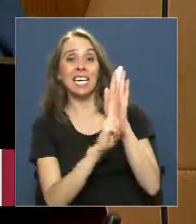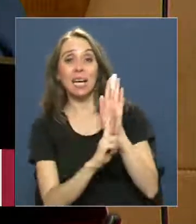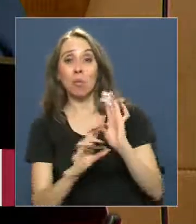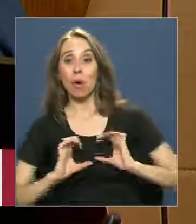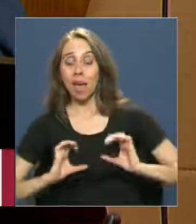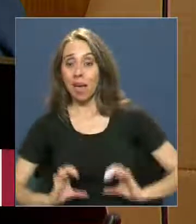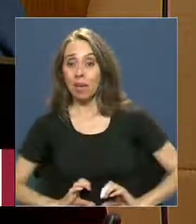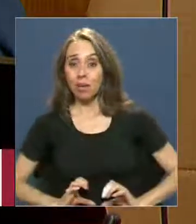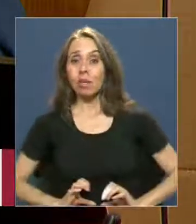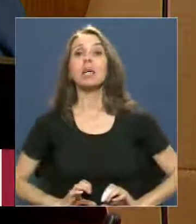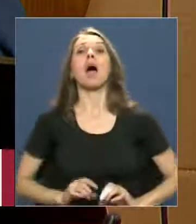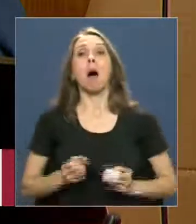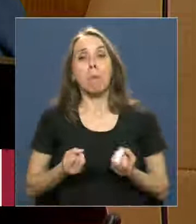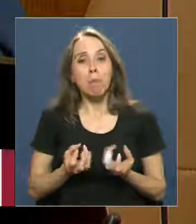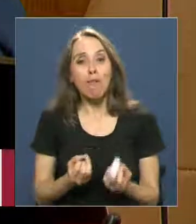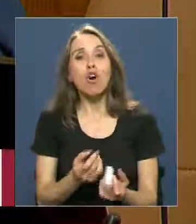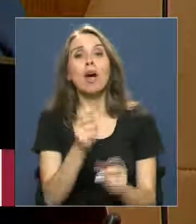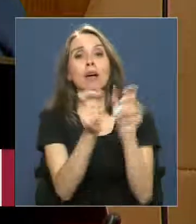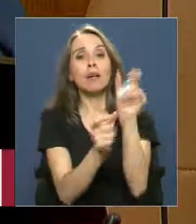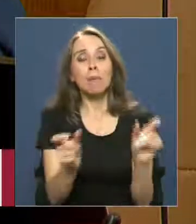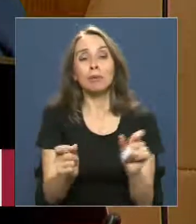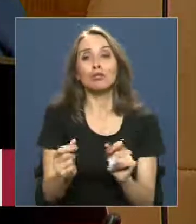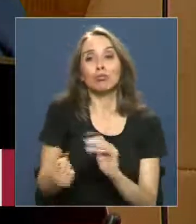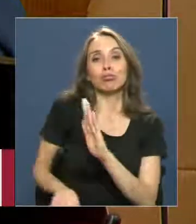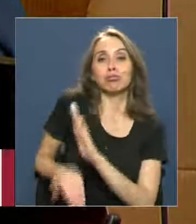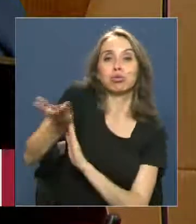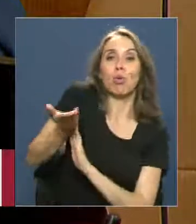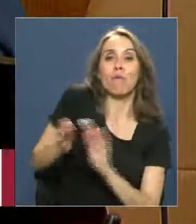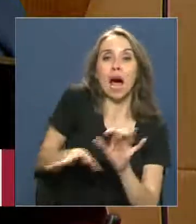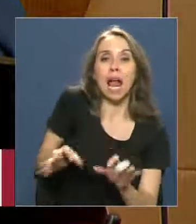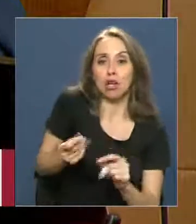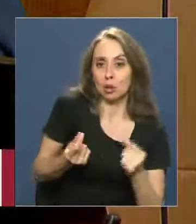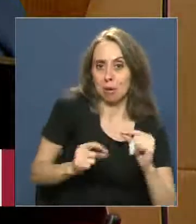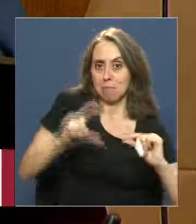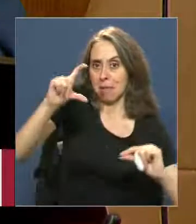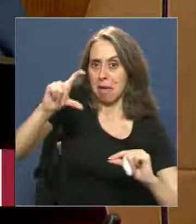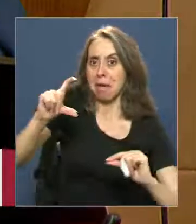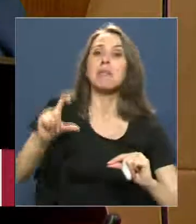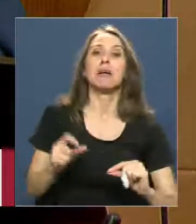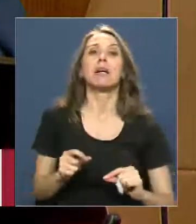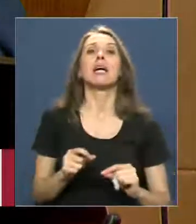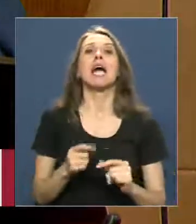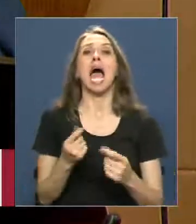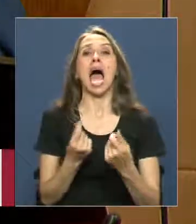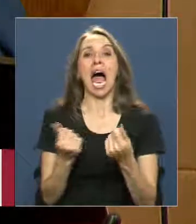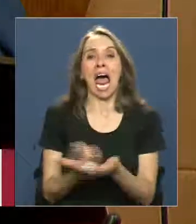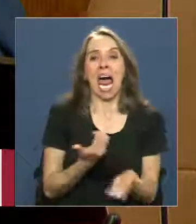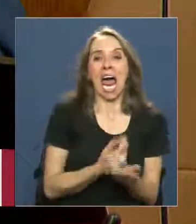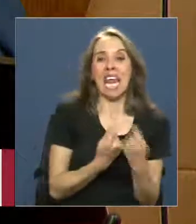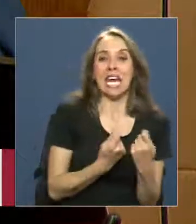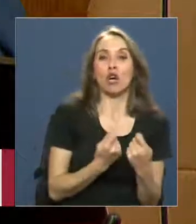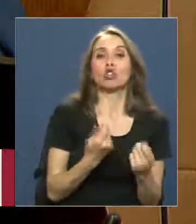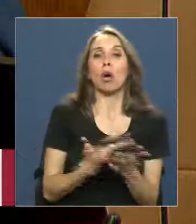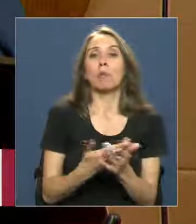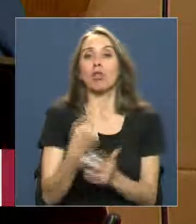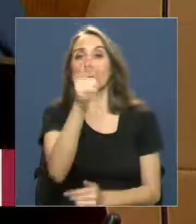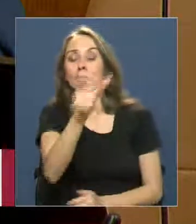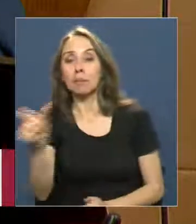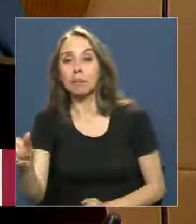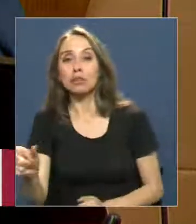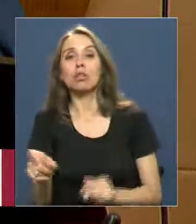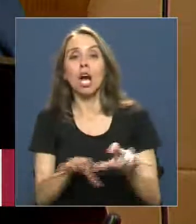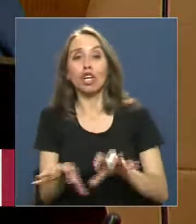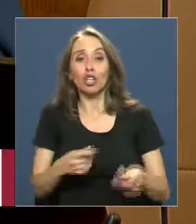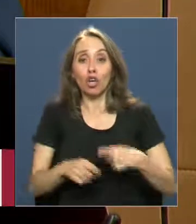ocasiona esto, ocasiona la especulación, el negocio con la salud de otros, el alza de precios de bienes esenciales,